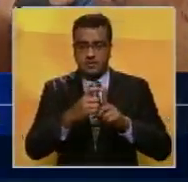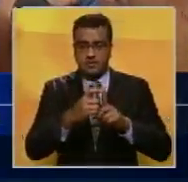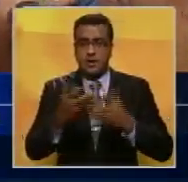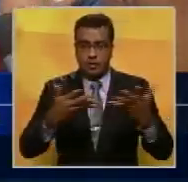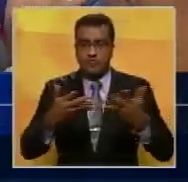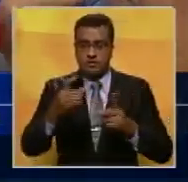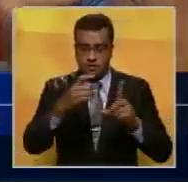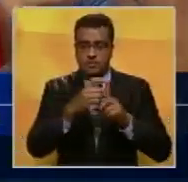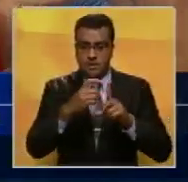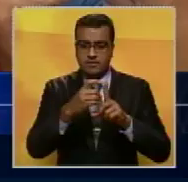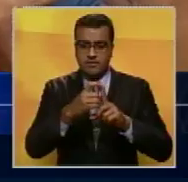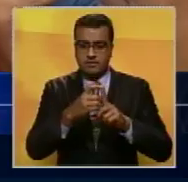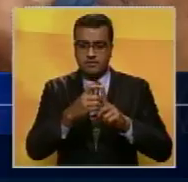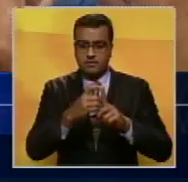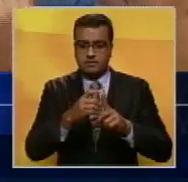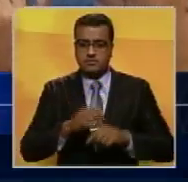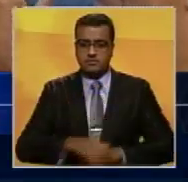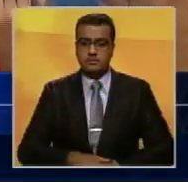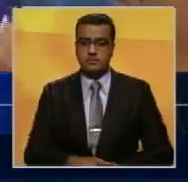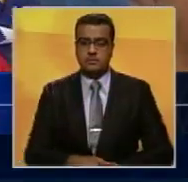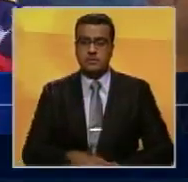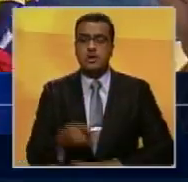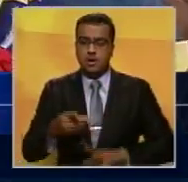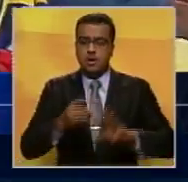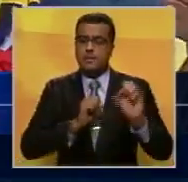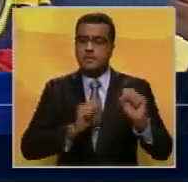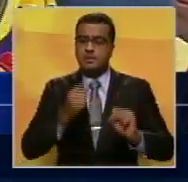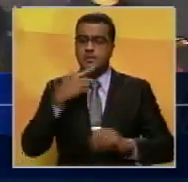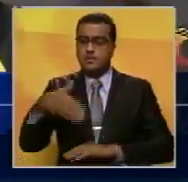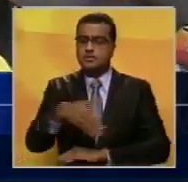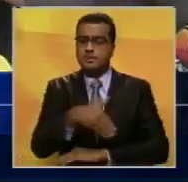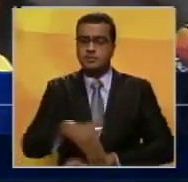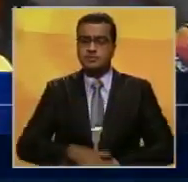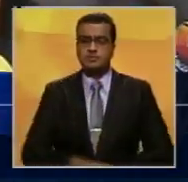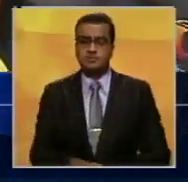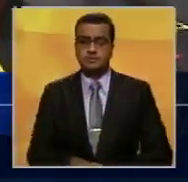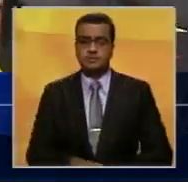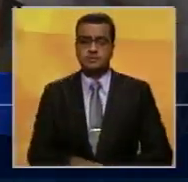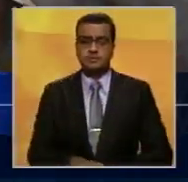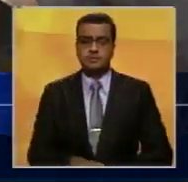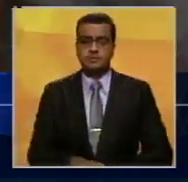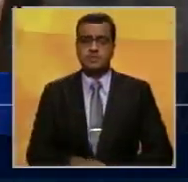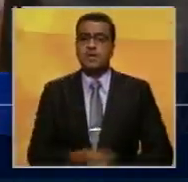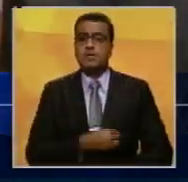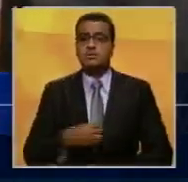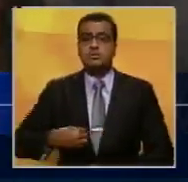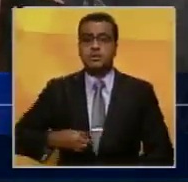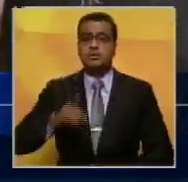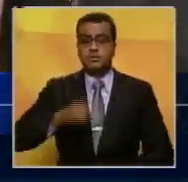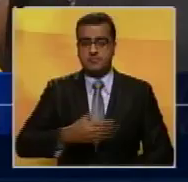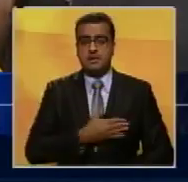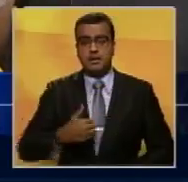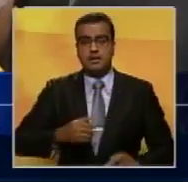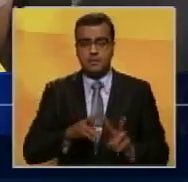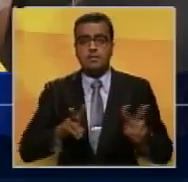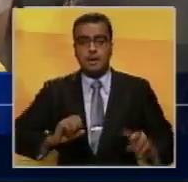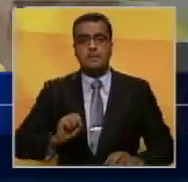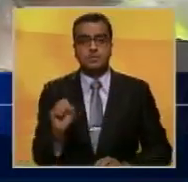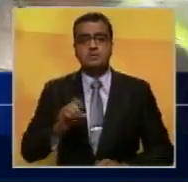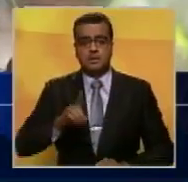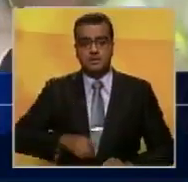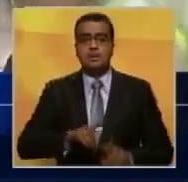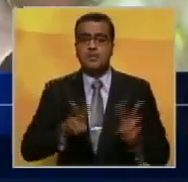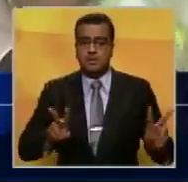Cuando la marcha, ustedes llegaron a Montalbán, yo iba al frente. No les echen bombas. Nosotros también queremos paz. La policía también quiere